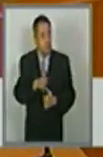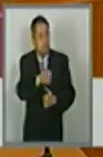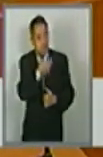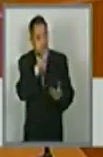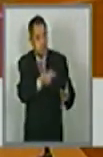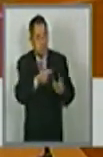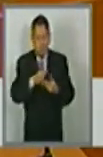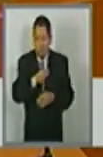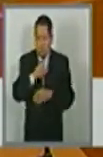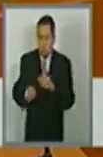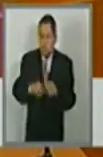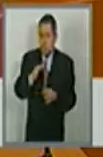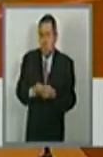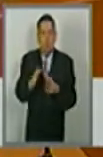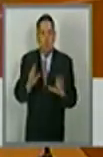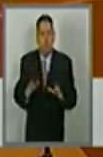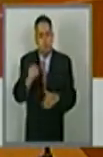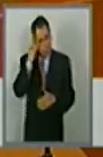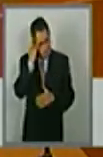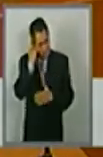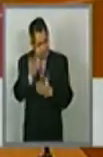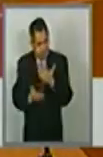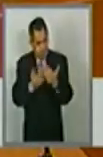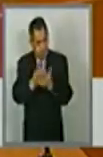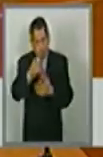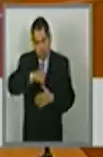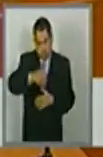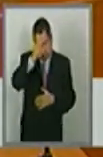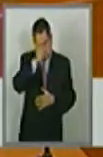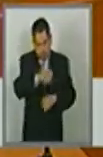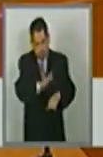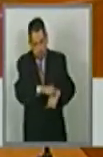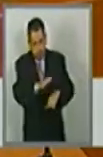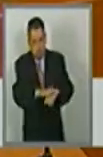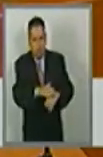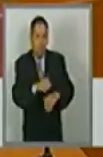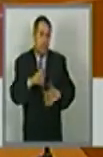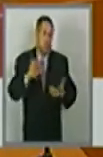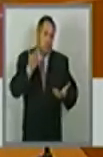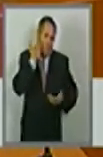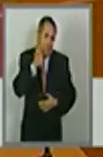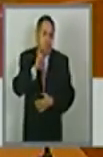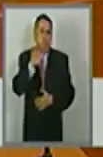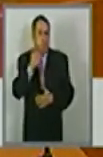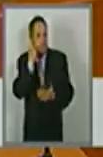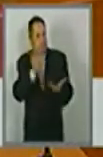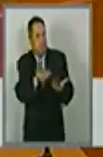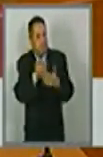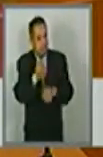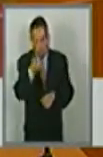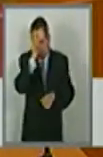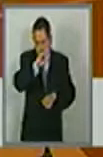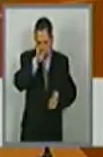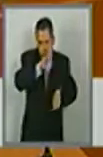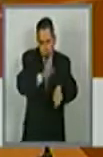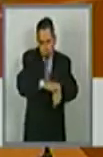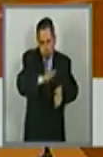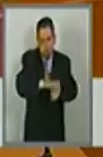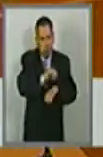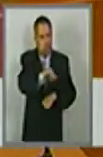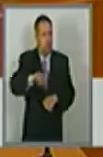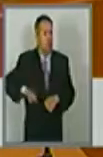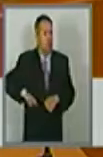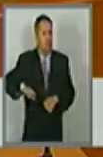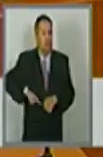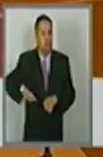cumplida la pretensión de una proposición con punto de acuerdo por el cual se pretendía exhortar al